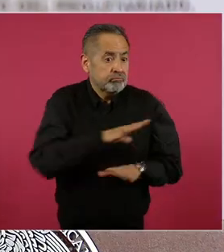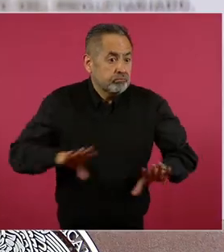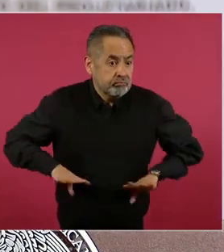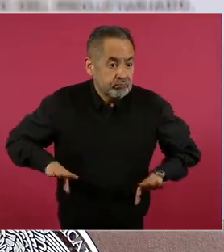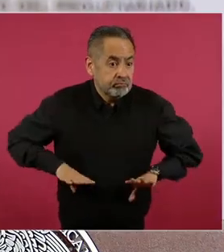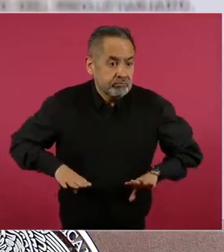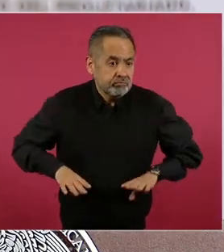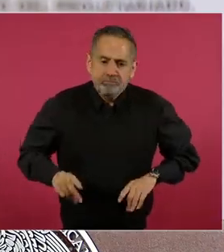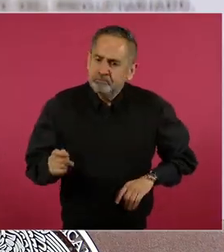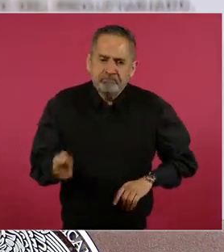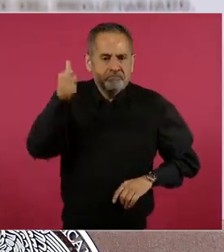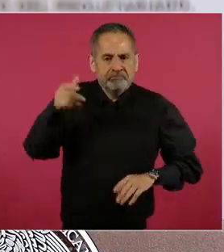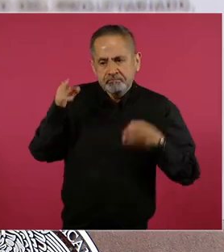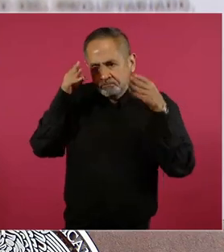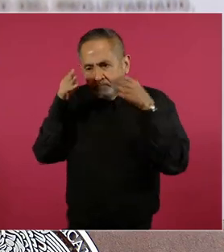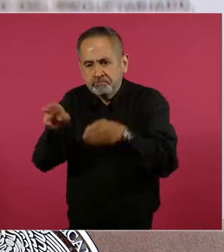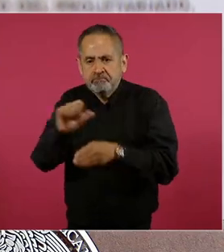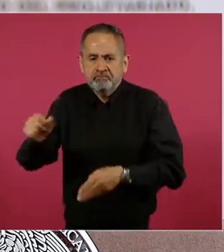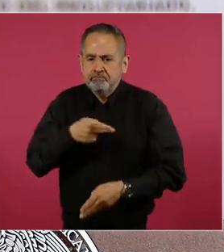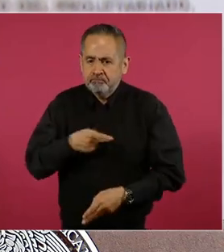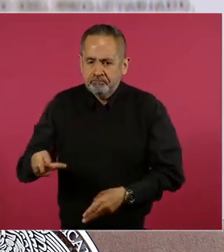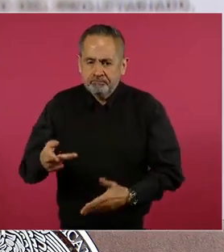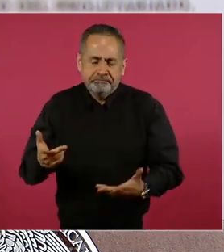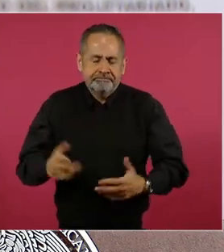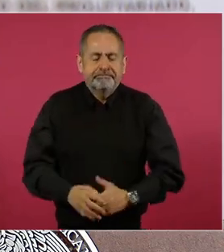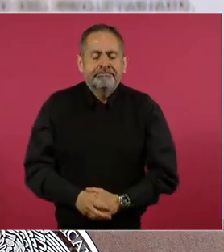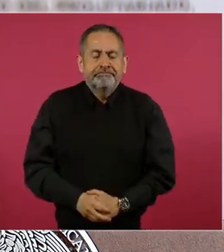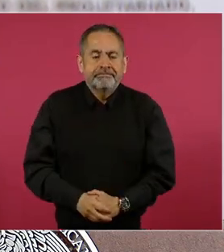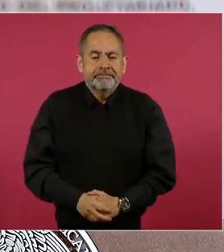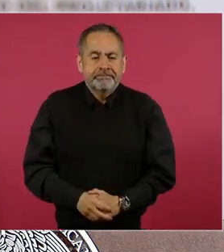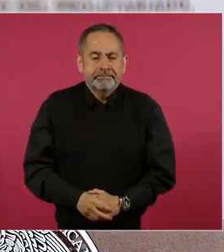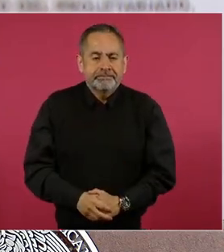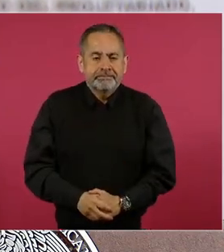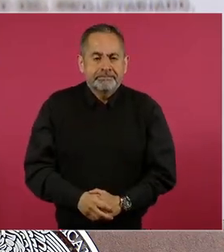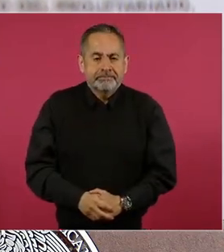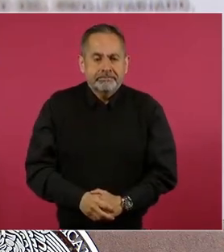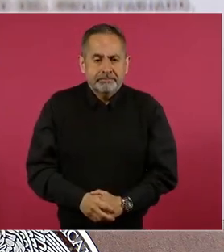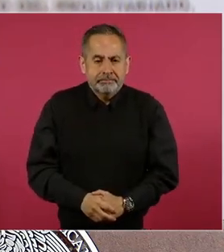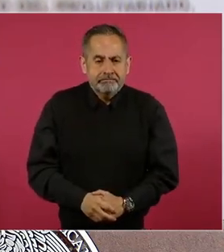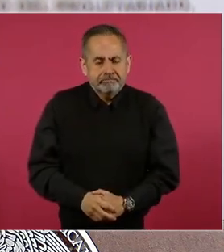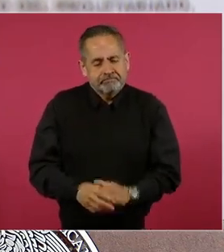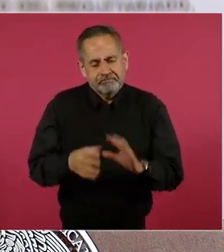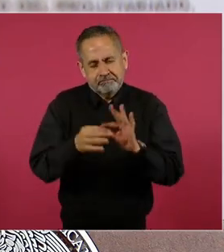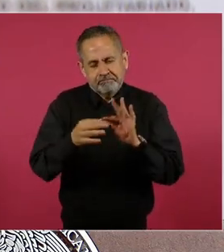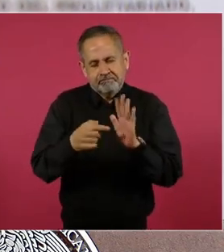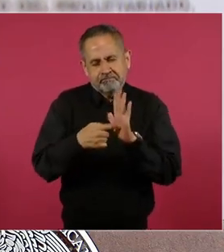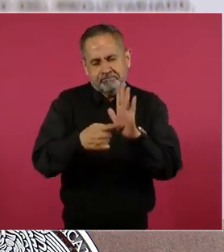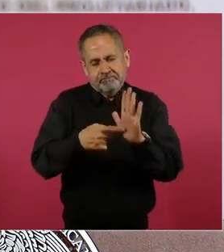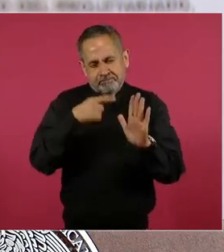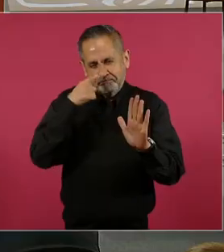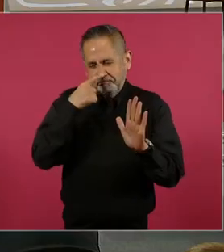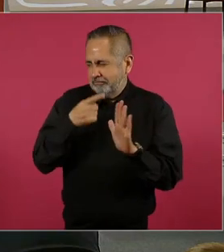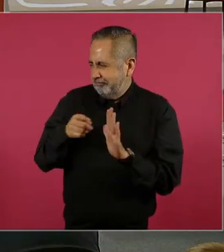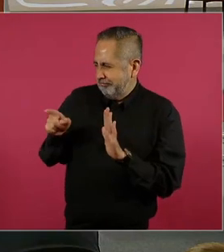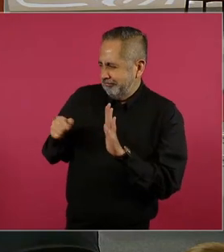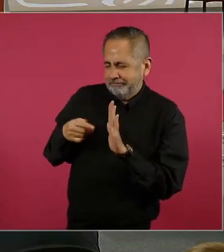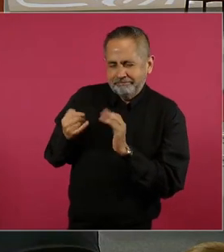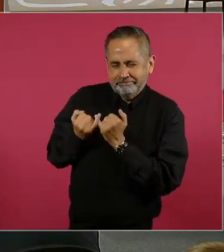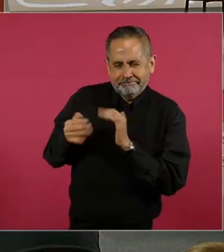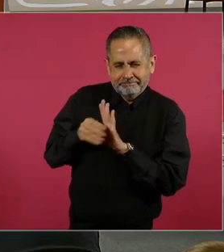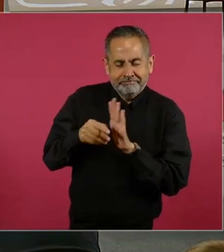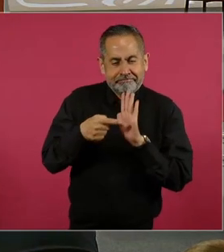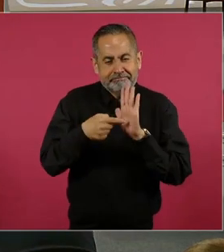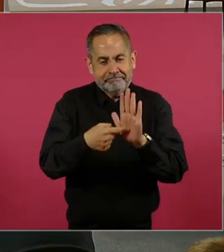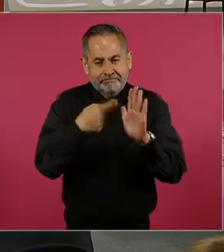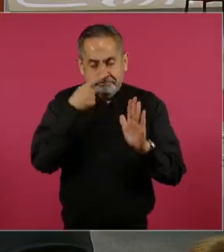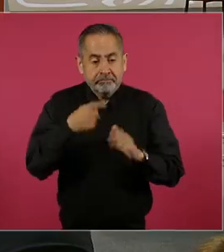Y vamos a ir con, pues porque vamos a tirar aceite, dijera el presidente. Y vamos a presentarles